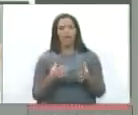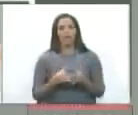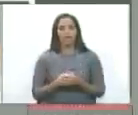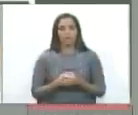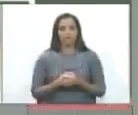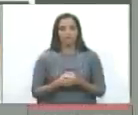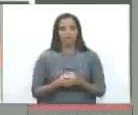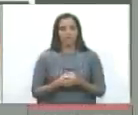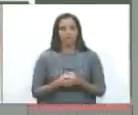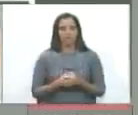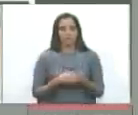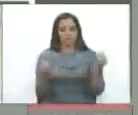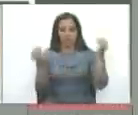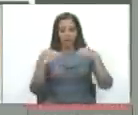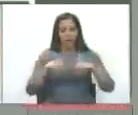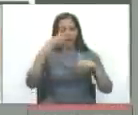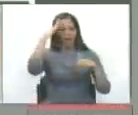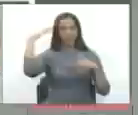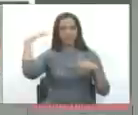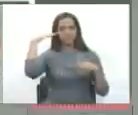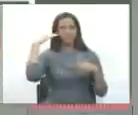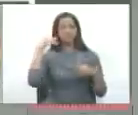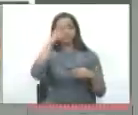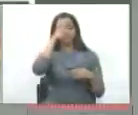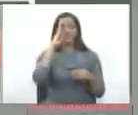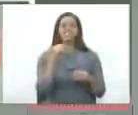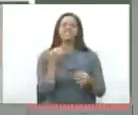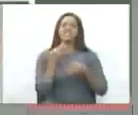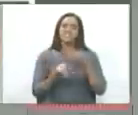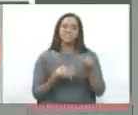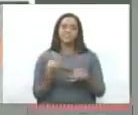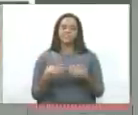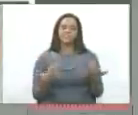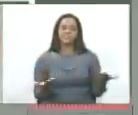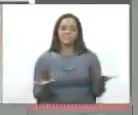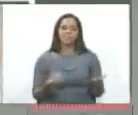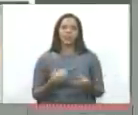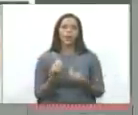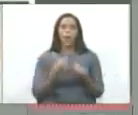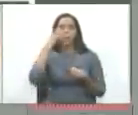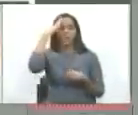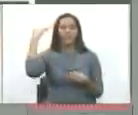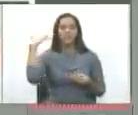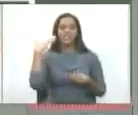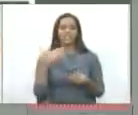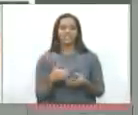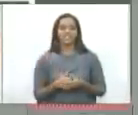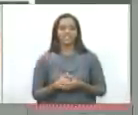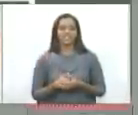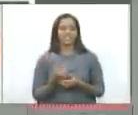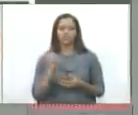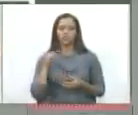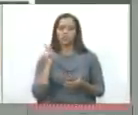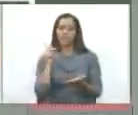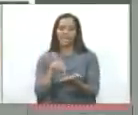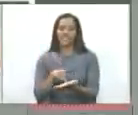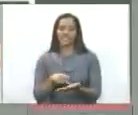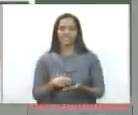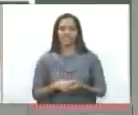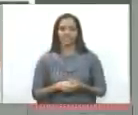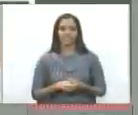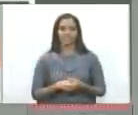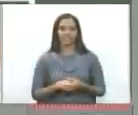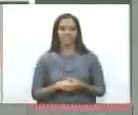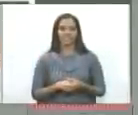Popular Democrática de Corea. Diosdado, cuéntame, ¿cómo es Corea? Cuéntame, que yo nunca he ido. No, presidente,